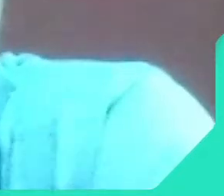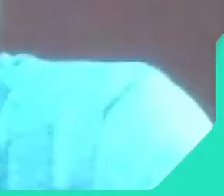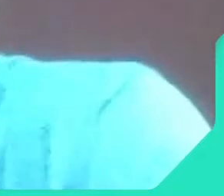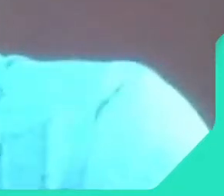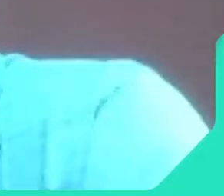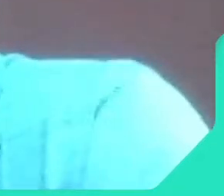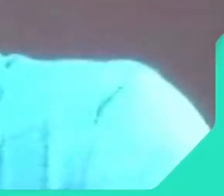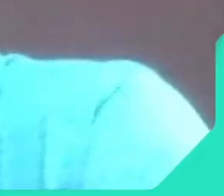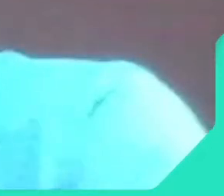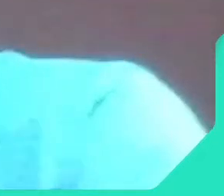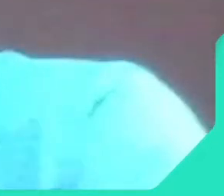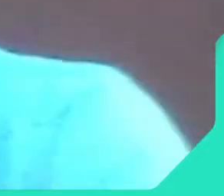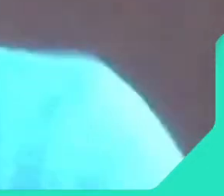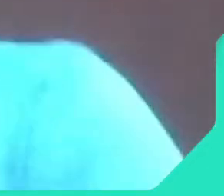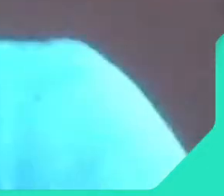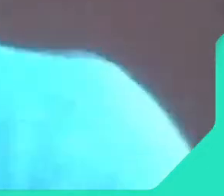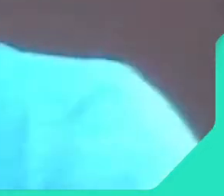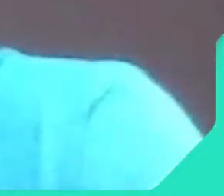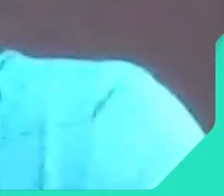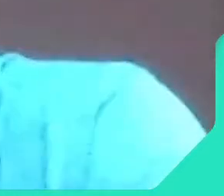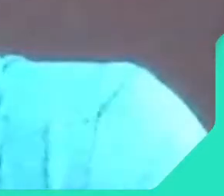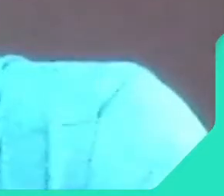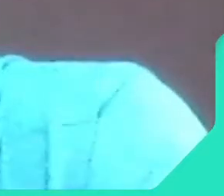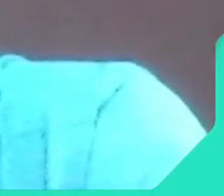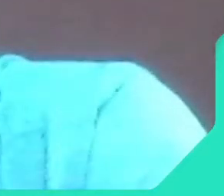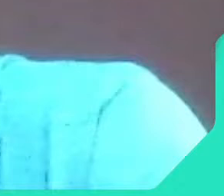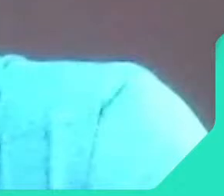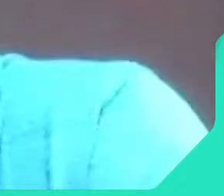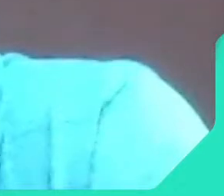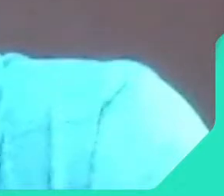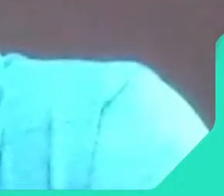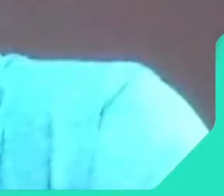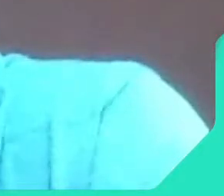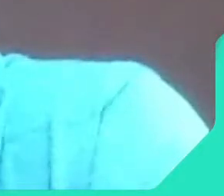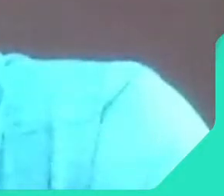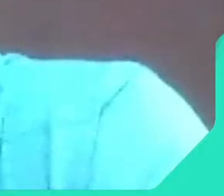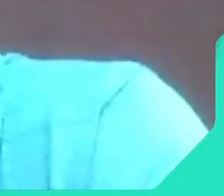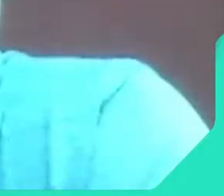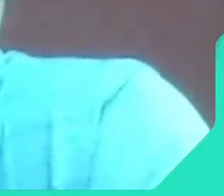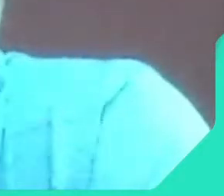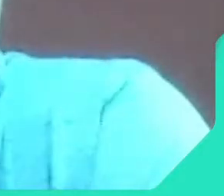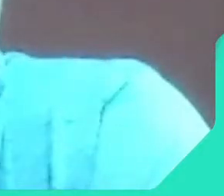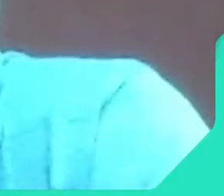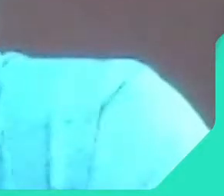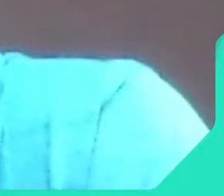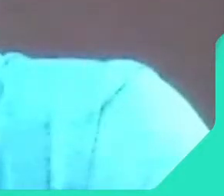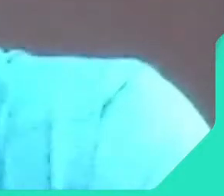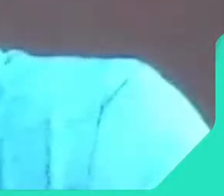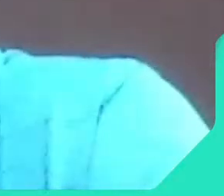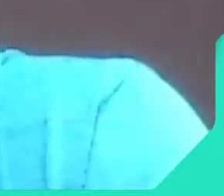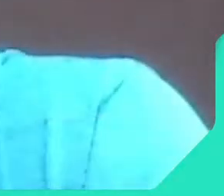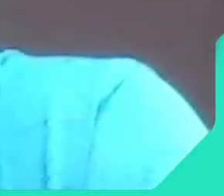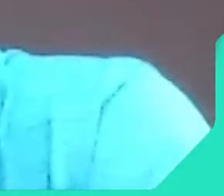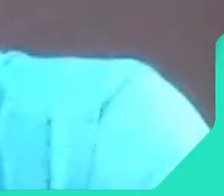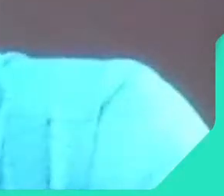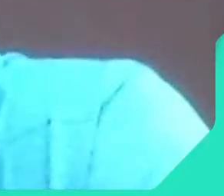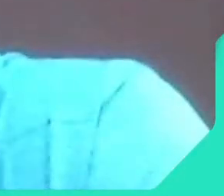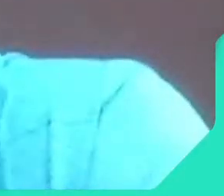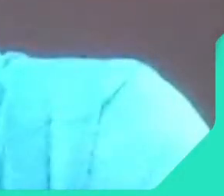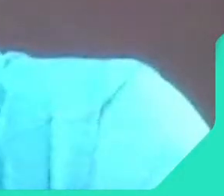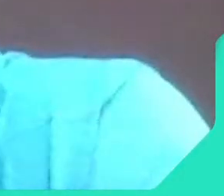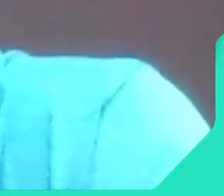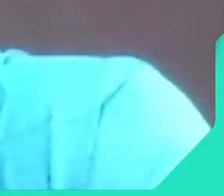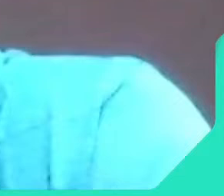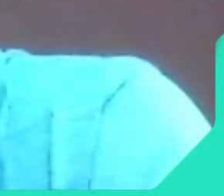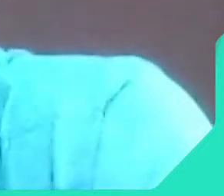porque también está acá mi colega, como bien dijo Silvia, Gabuna Pereira, de la facultad, y también obviamente ustedes están esperando para escuchar